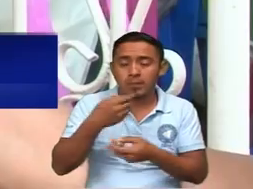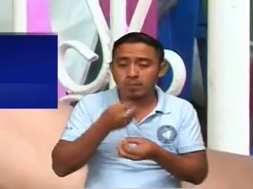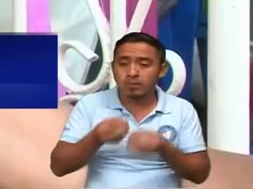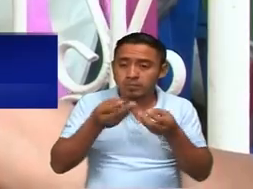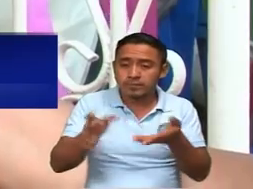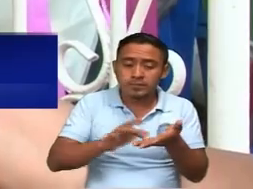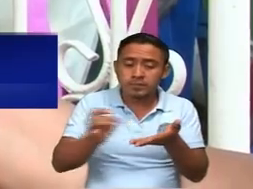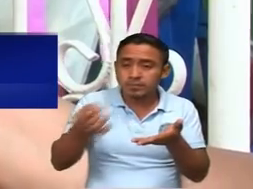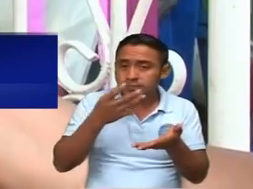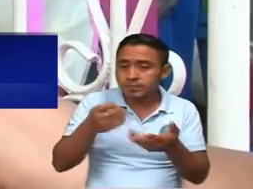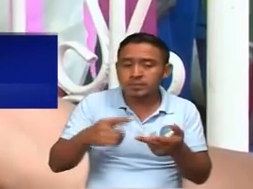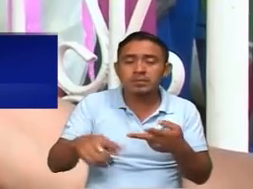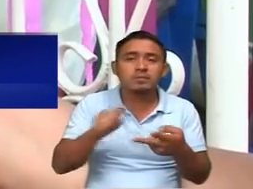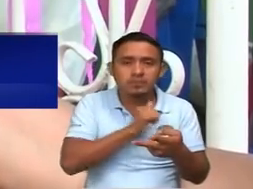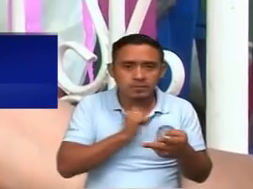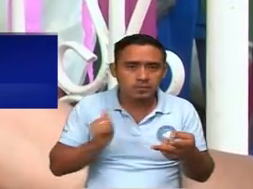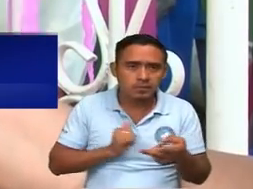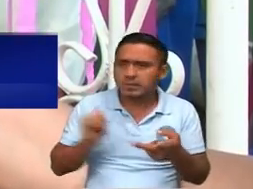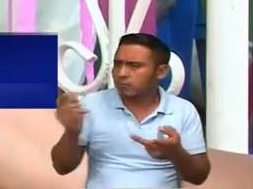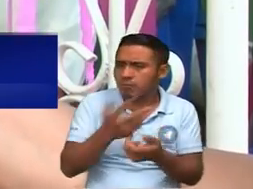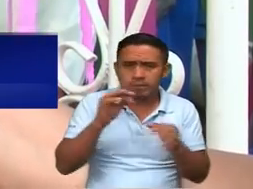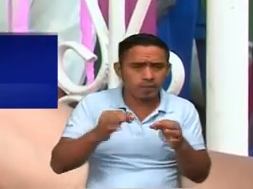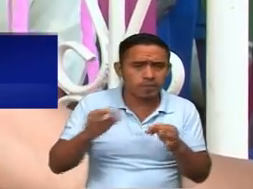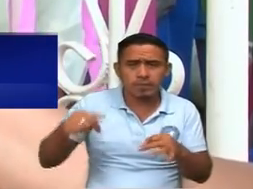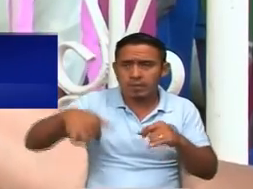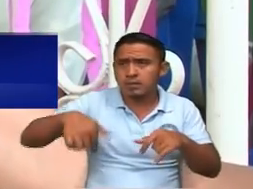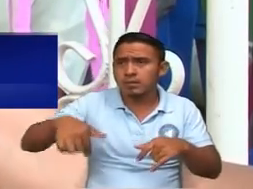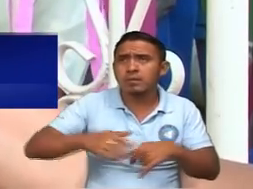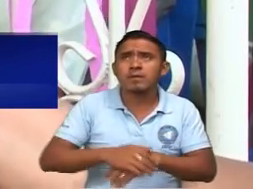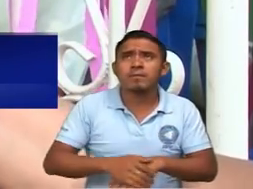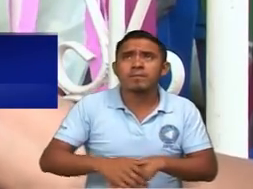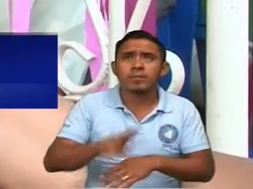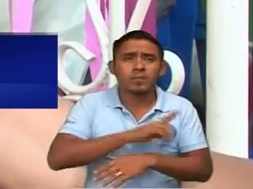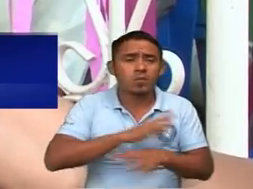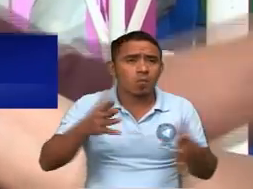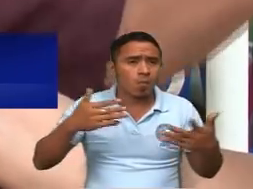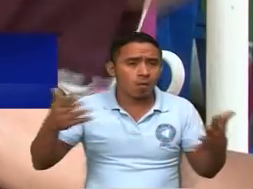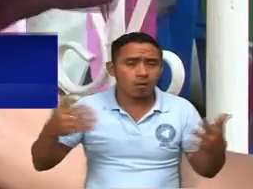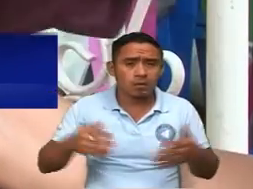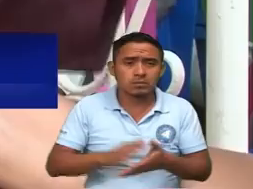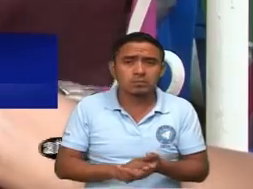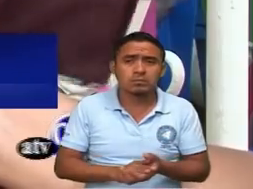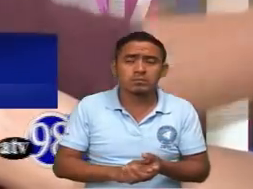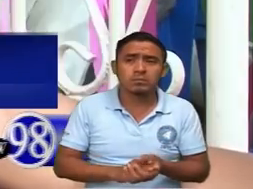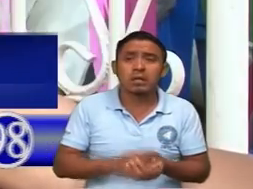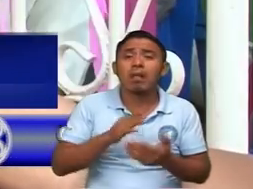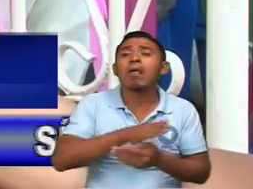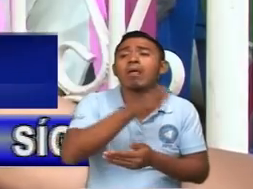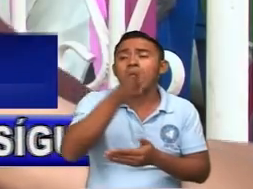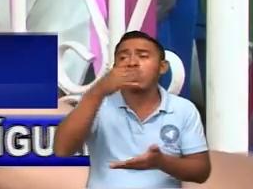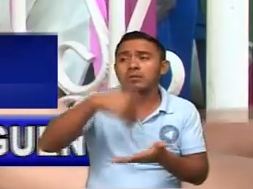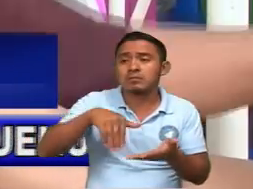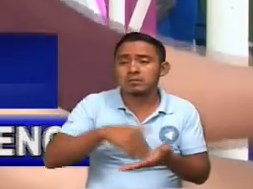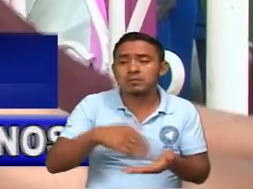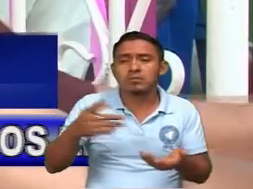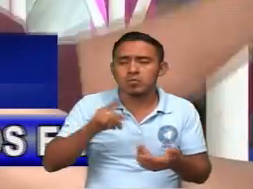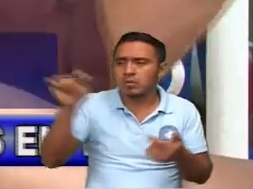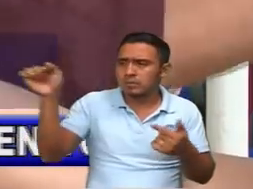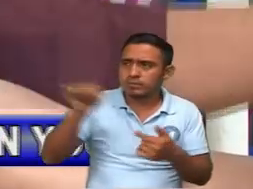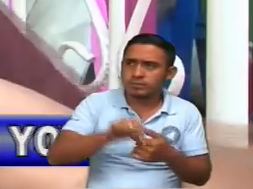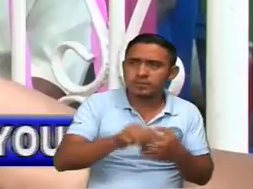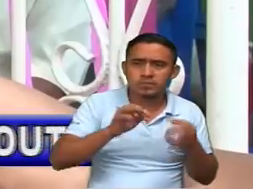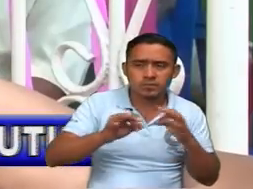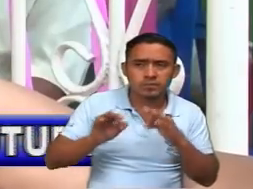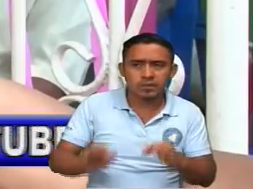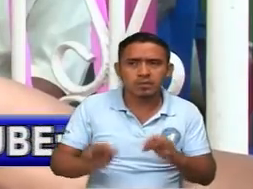medicamento, los exámenes, todos los exámenes se hacen aquí. Es decir, no hay necesidad, pues, de andar de centro en centro. Aquí nomás viene el médico, aquí